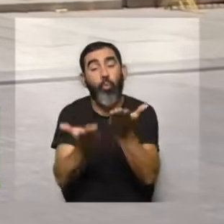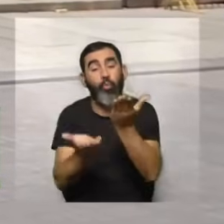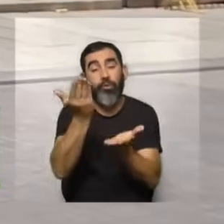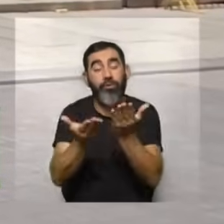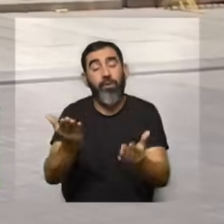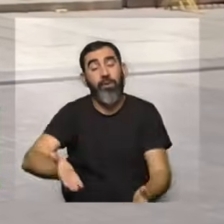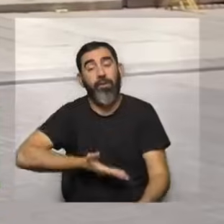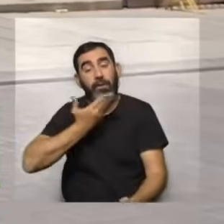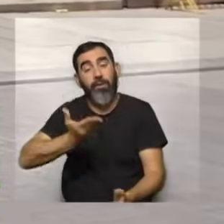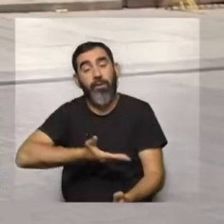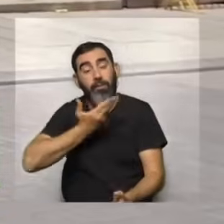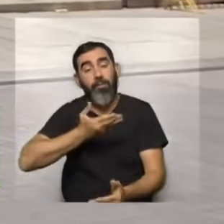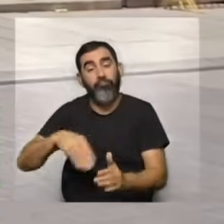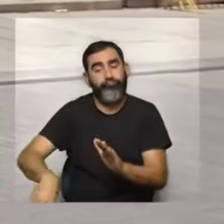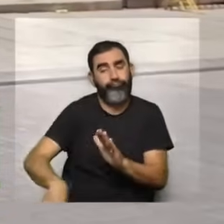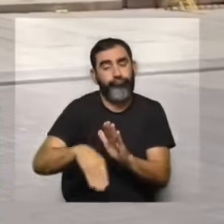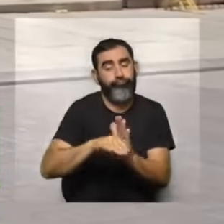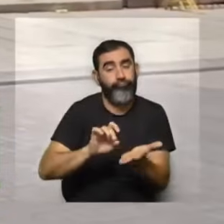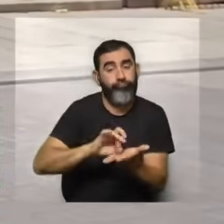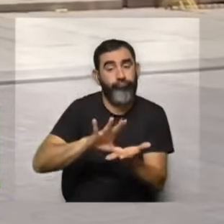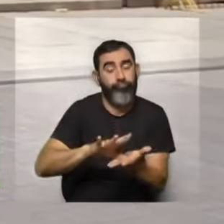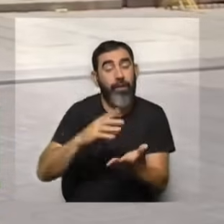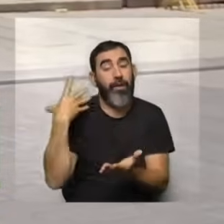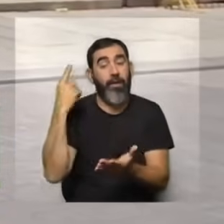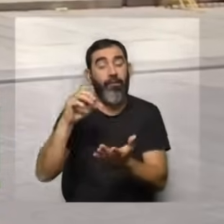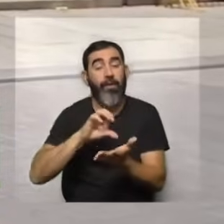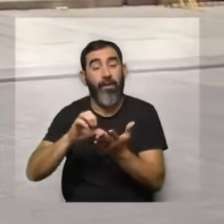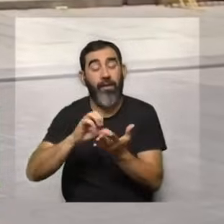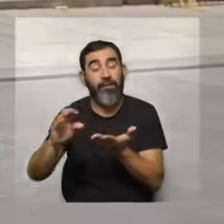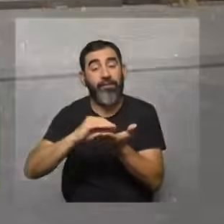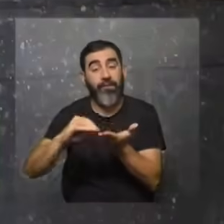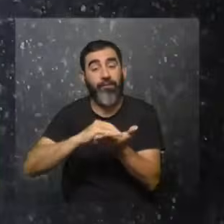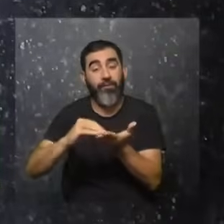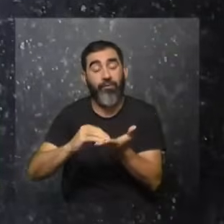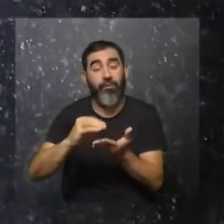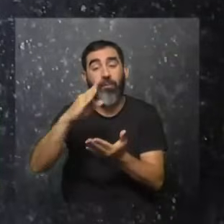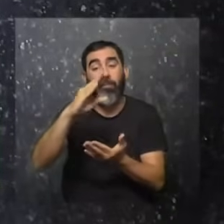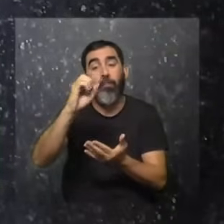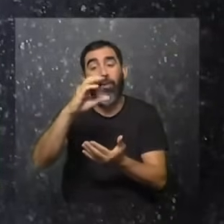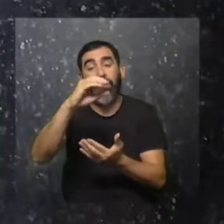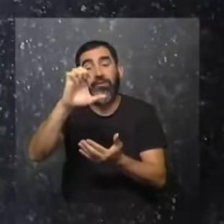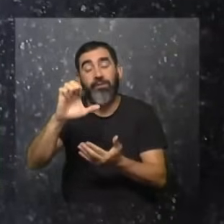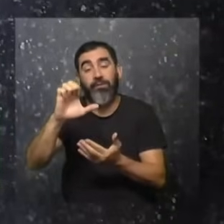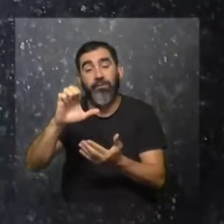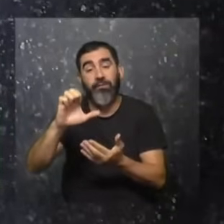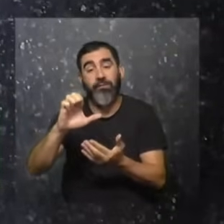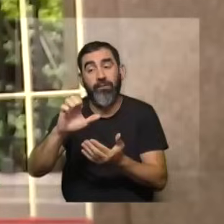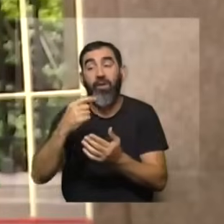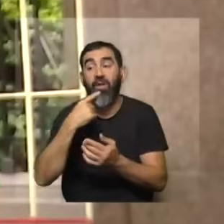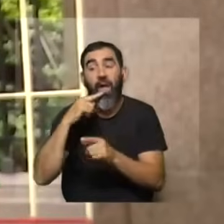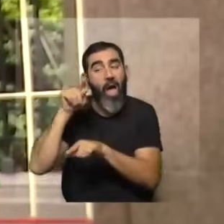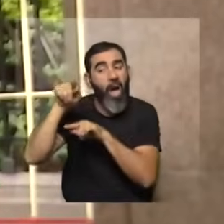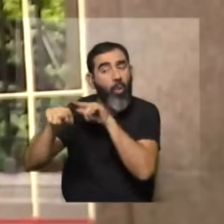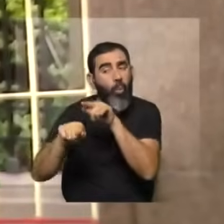en reclamo de la destitución del jefe de servicios administrativos, Marcelo Pelle, quien está acusado